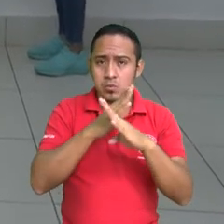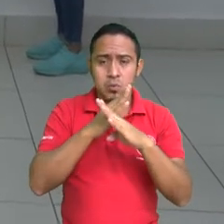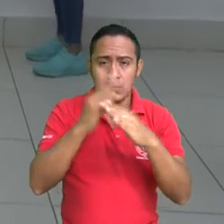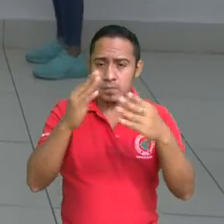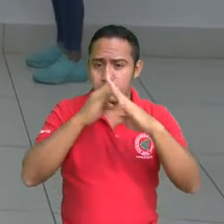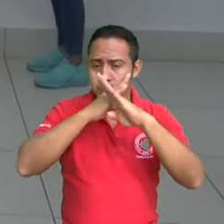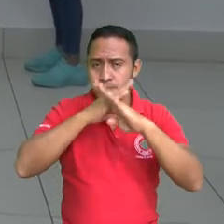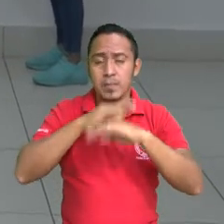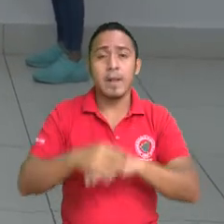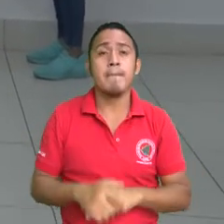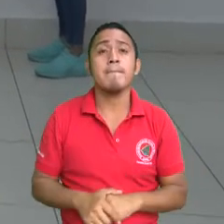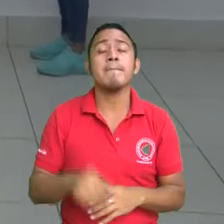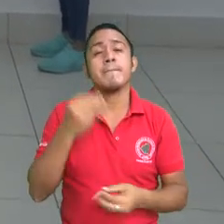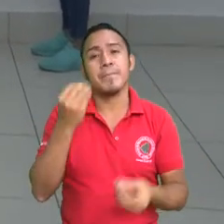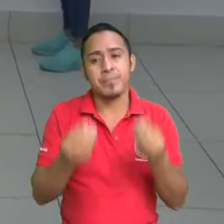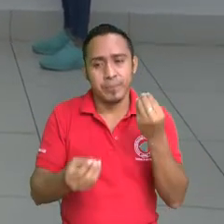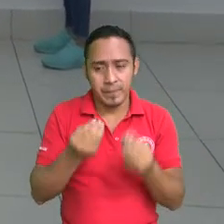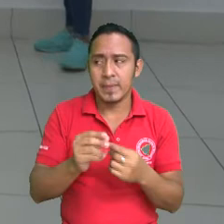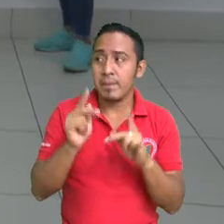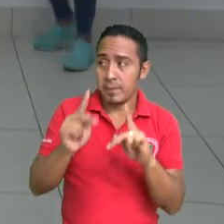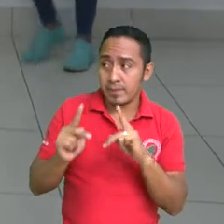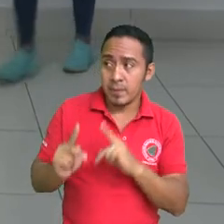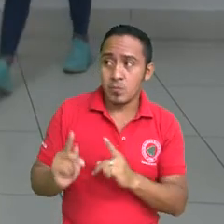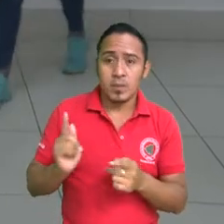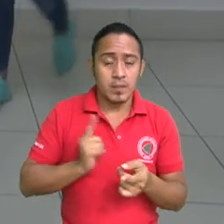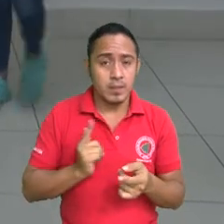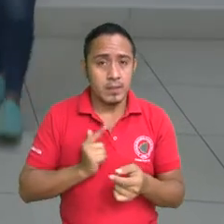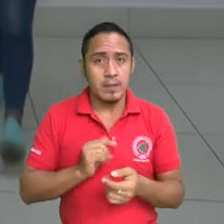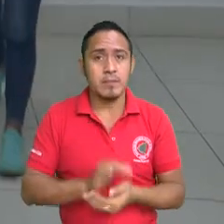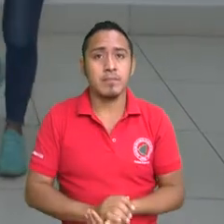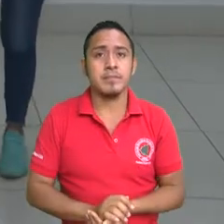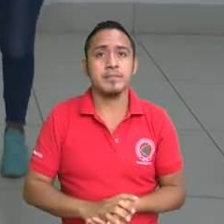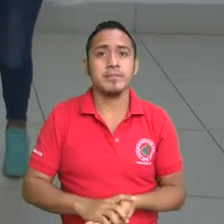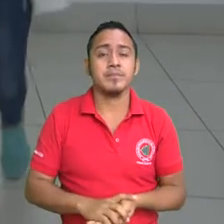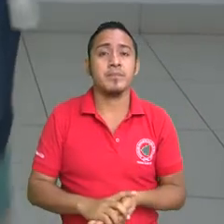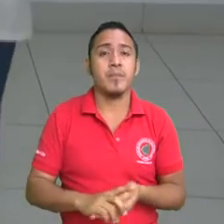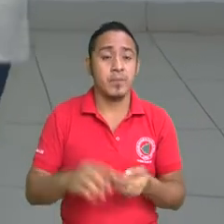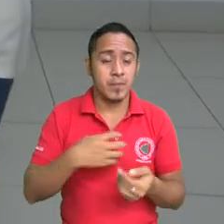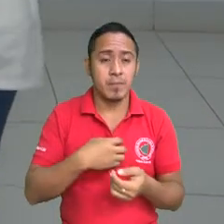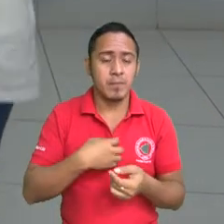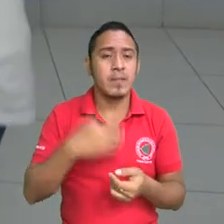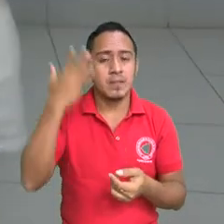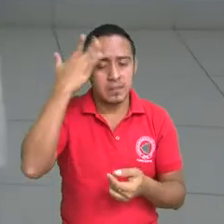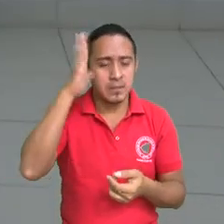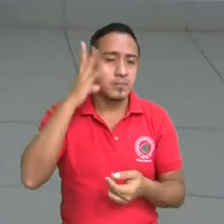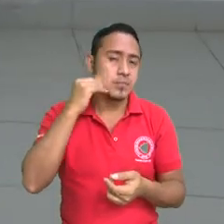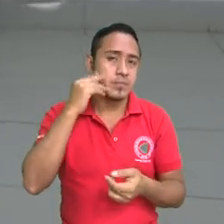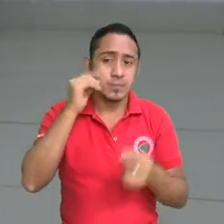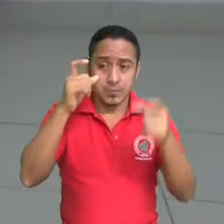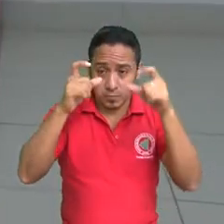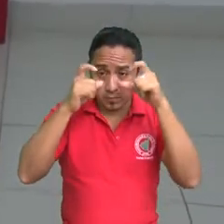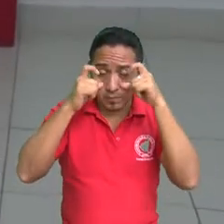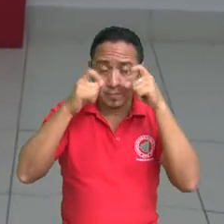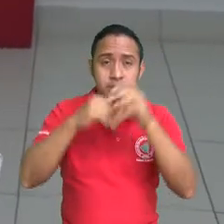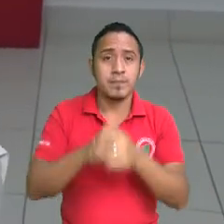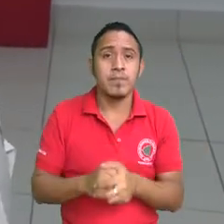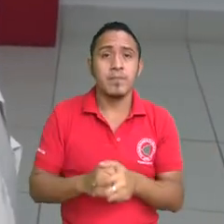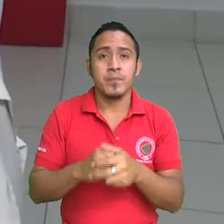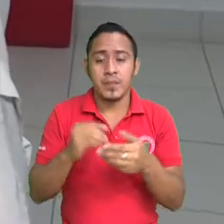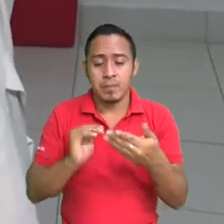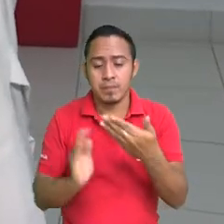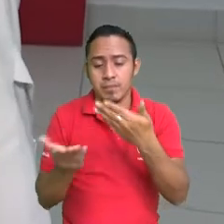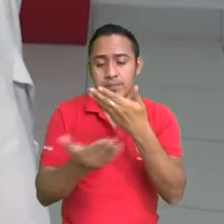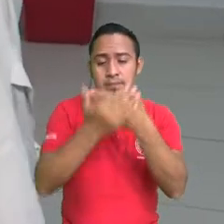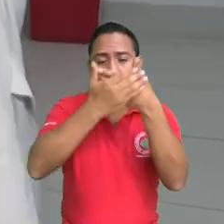protección. Depende. Si este paciente tiene o tiene su medida de lentes, o sea, requiere una medida de lentes, le sumamos un